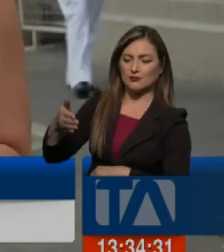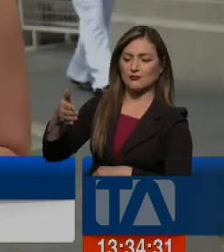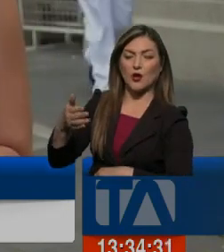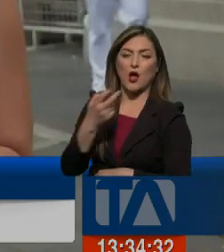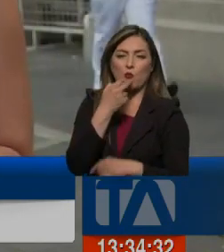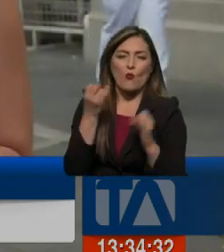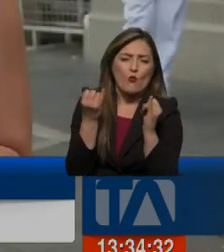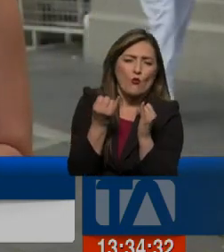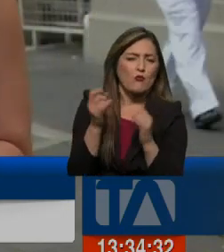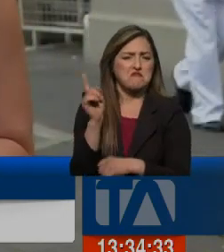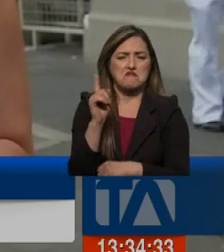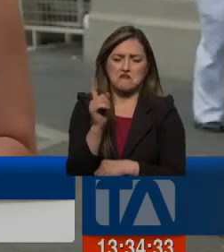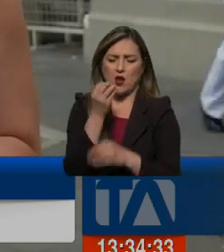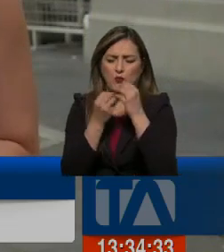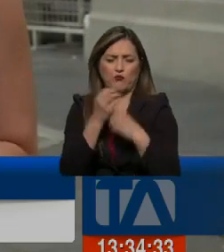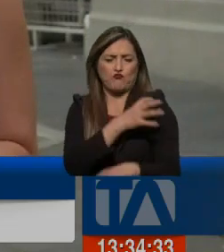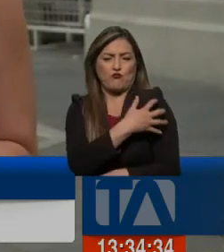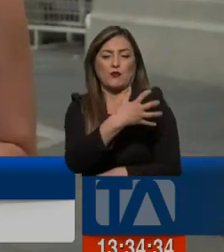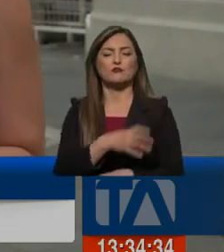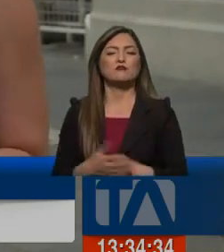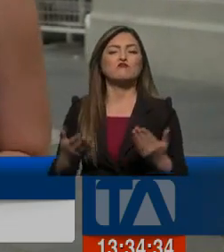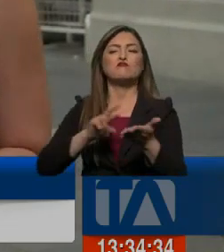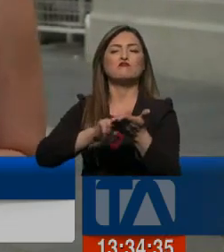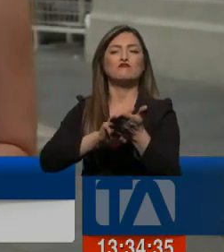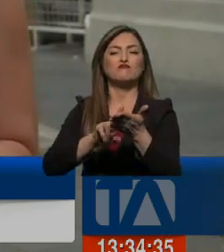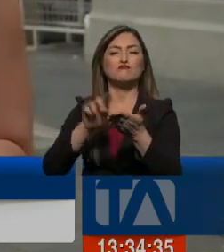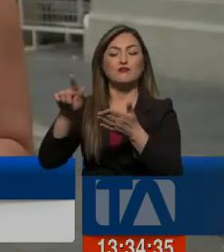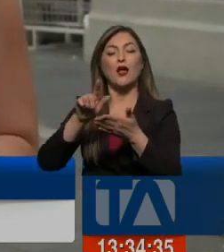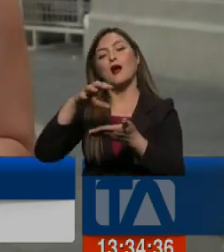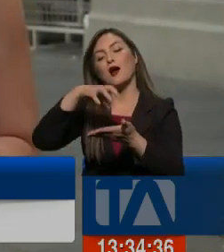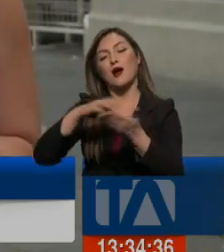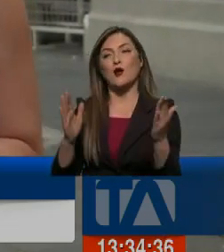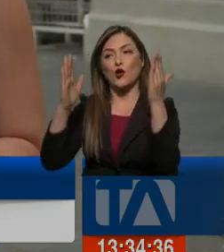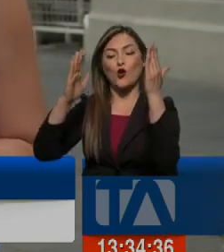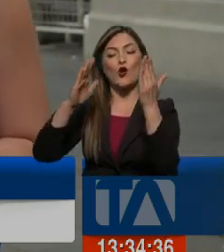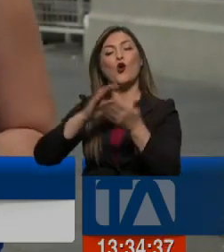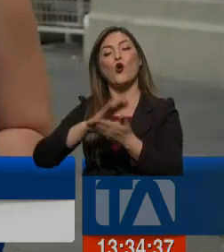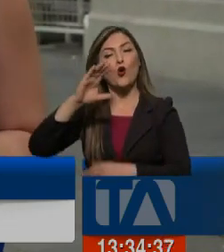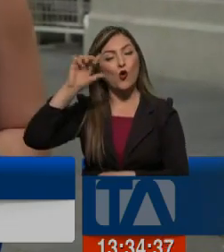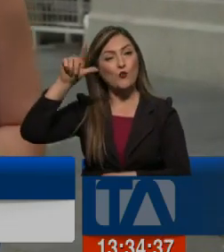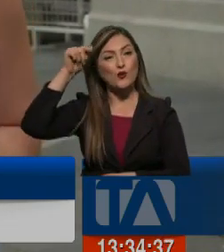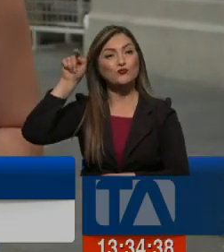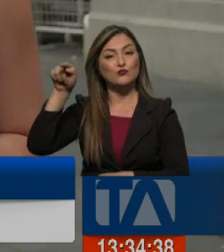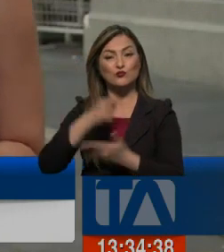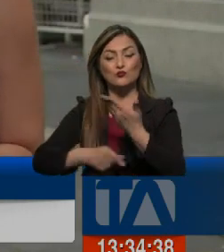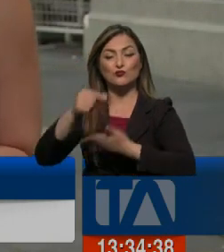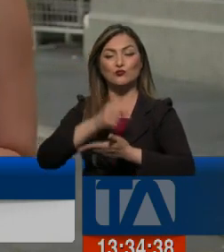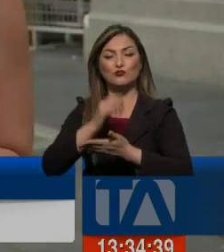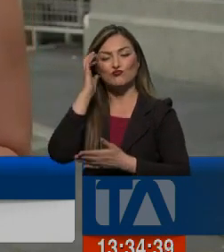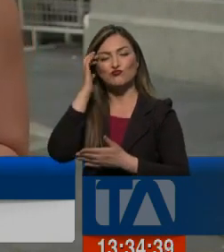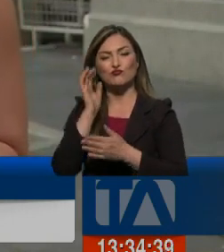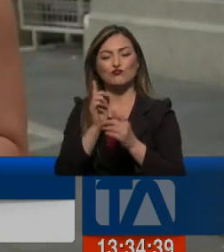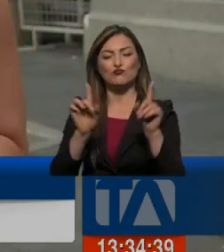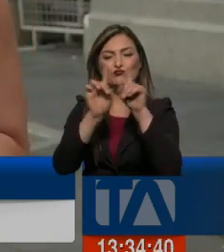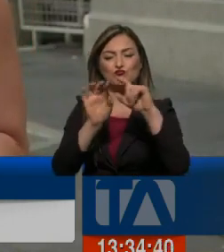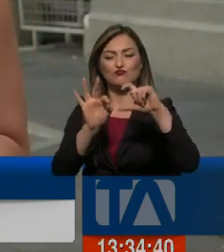en el edificio de la Gobernación Provincial del Guayas, teniendo en cuenta también las cifras bastante preocupantes en torno a esa problemática